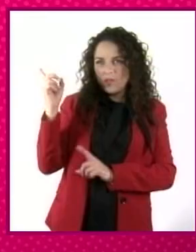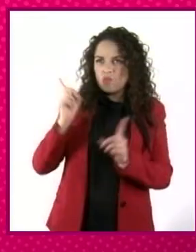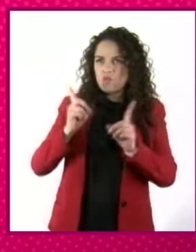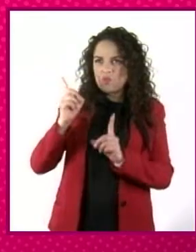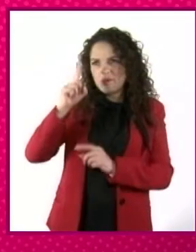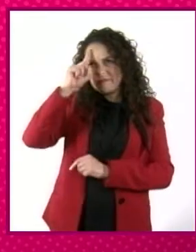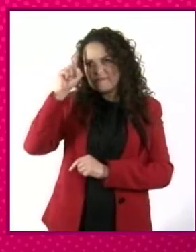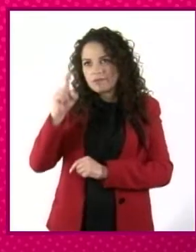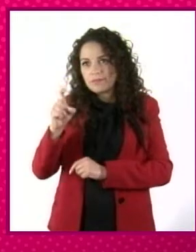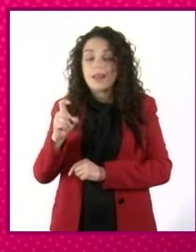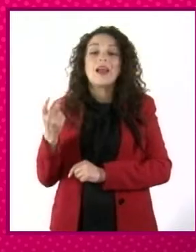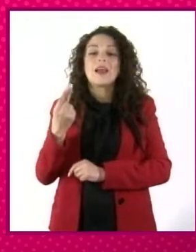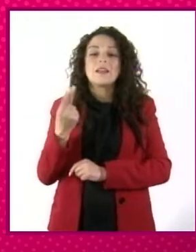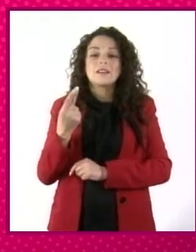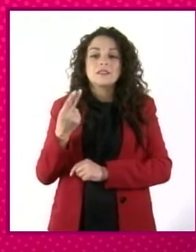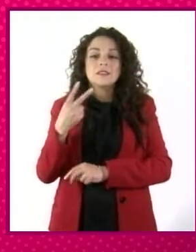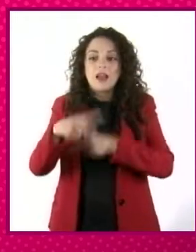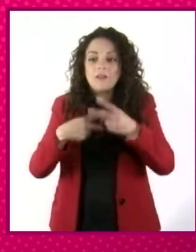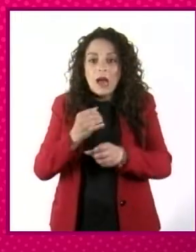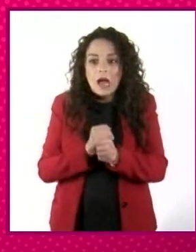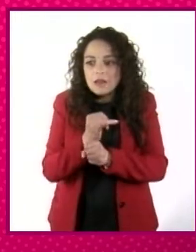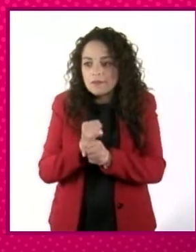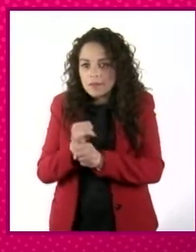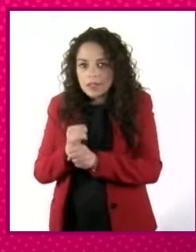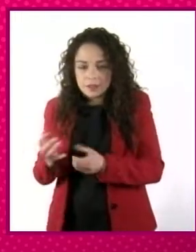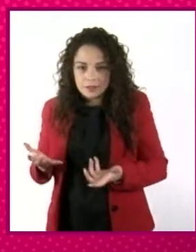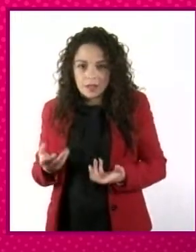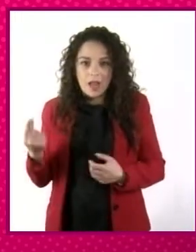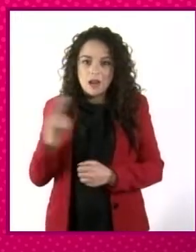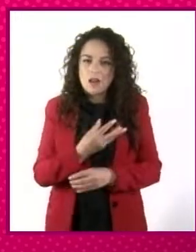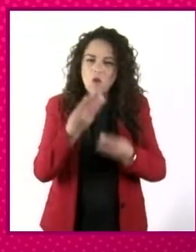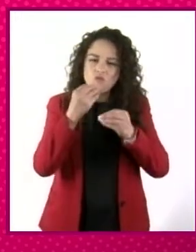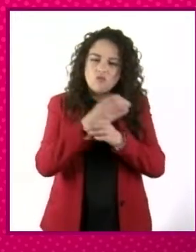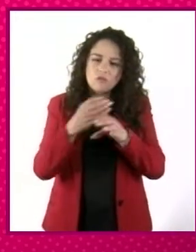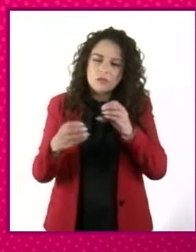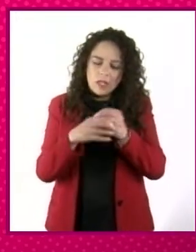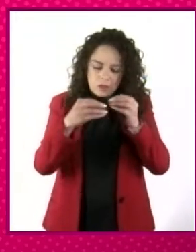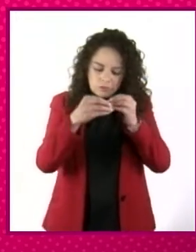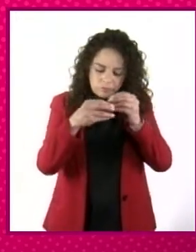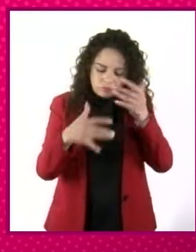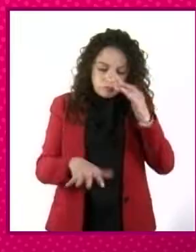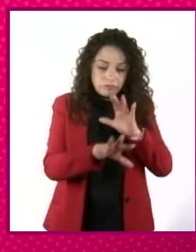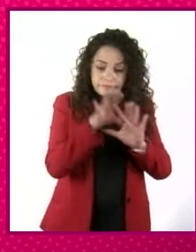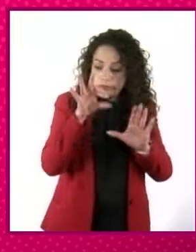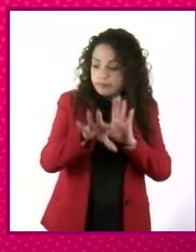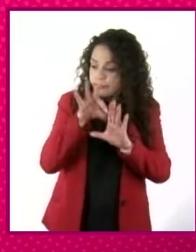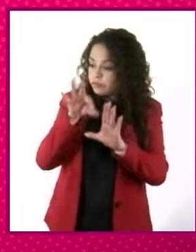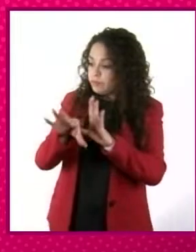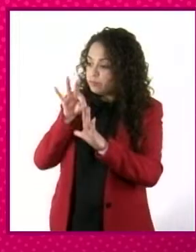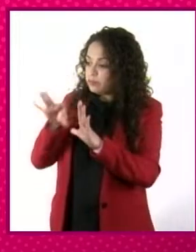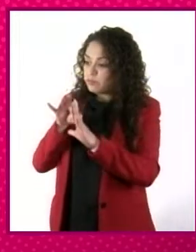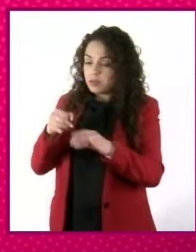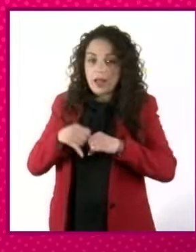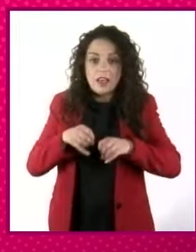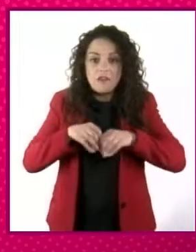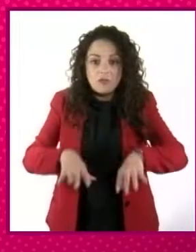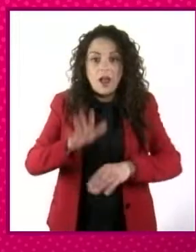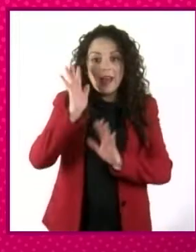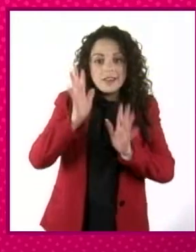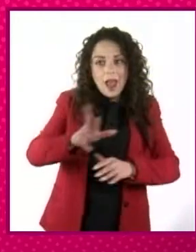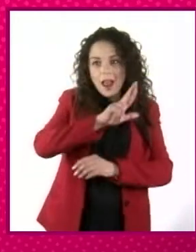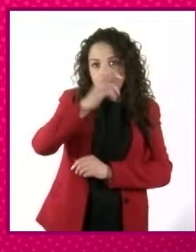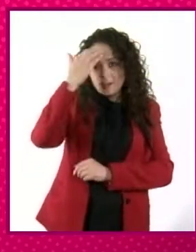para investigar necesitamos recurrir a muchas fuentes, para empezar a reconocer a